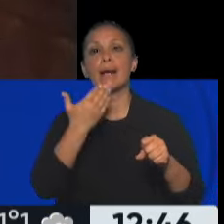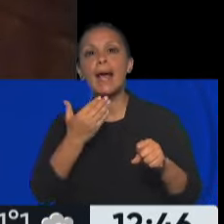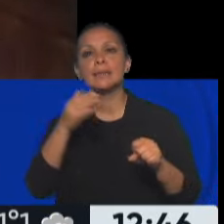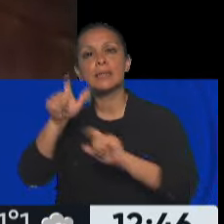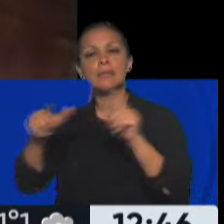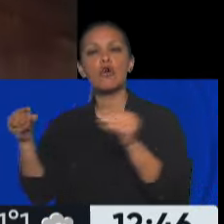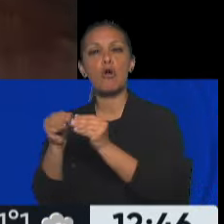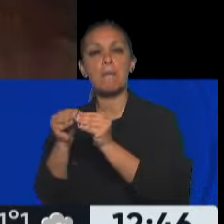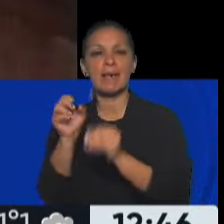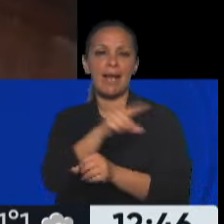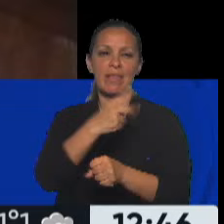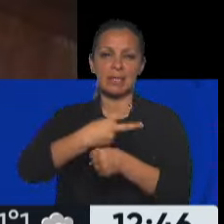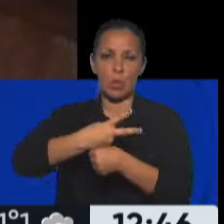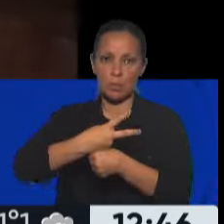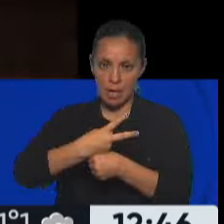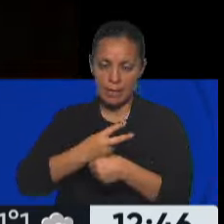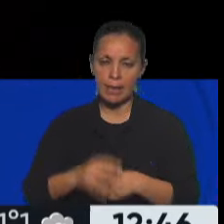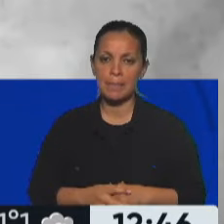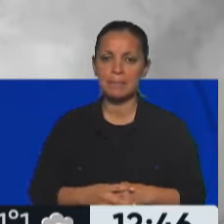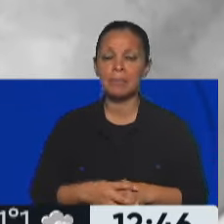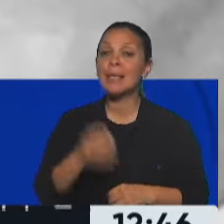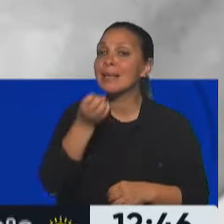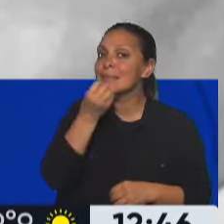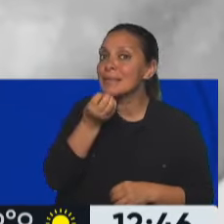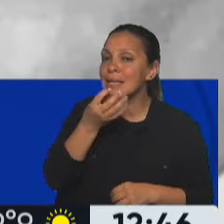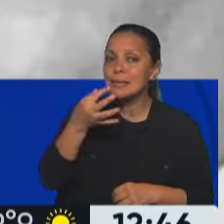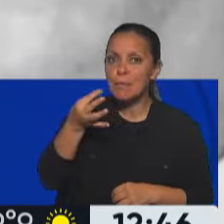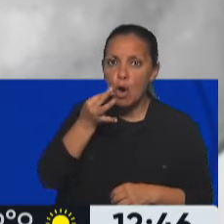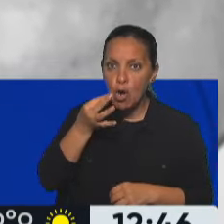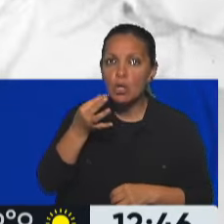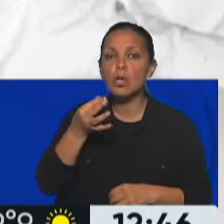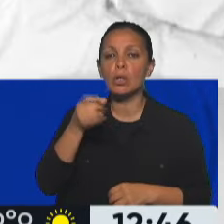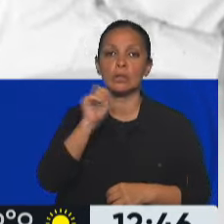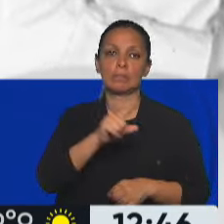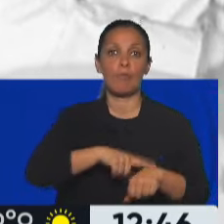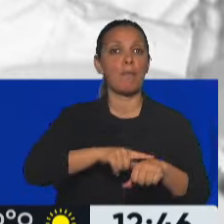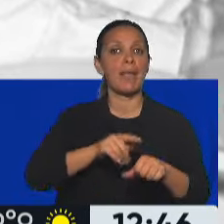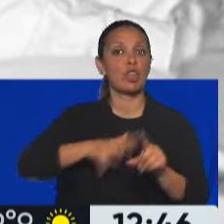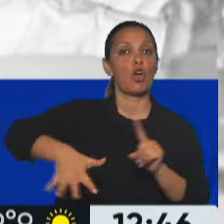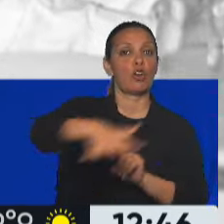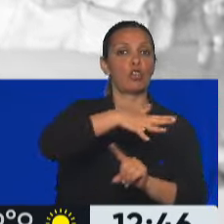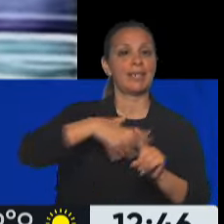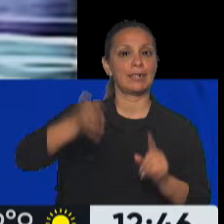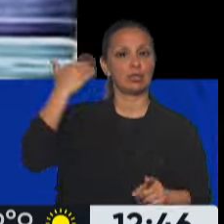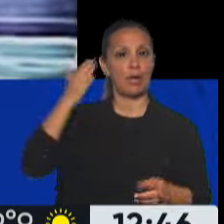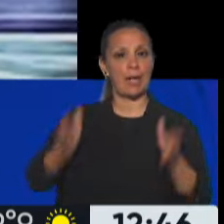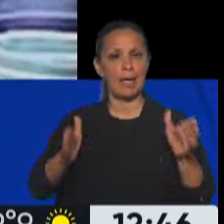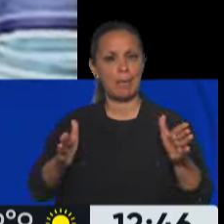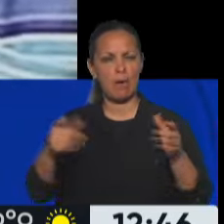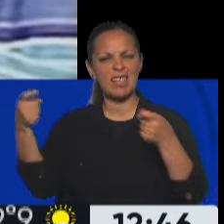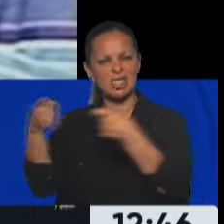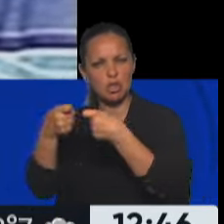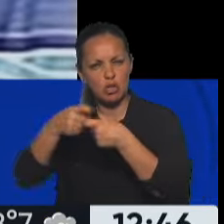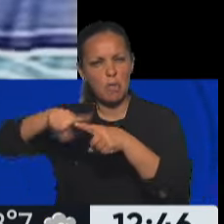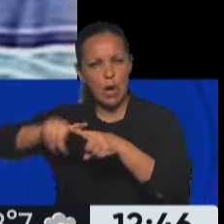compañeras en la secundaria, con testimonios impactantes del reflejo de la época, con las complicidades políticas también de la